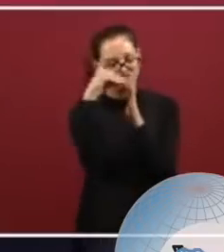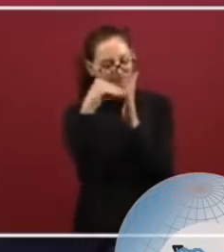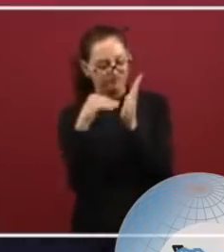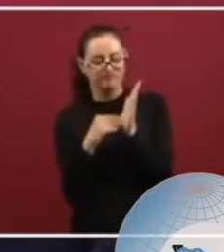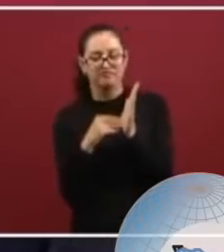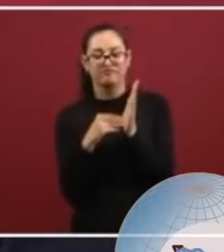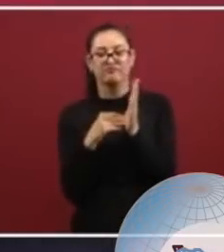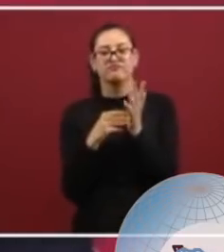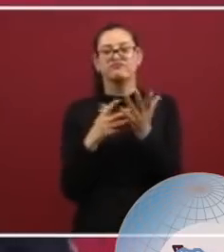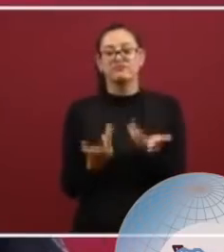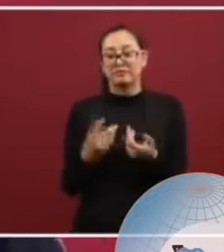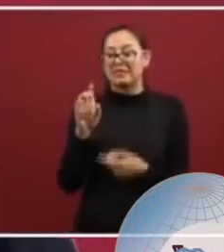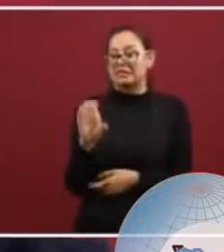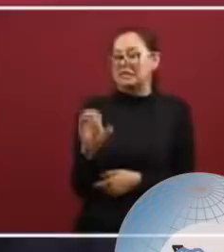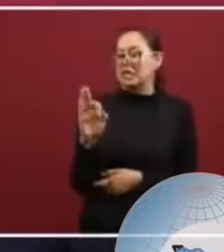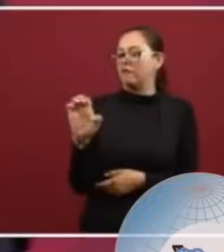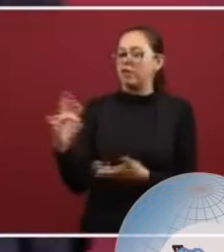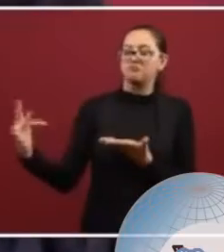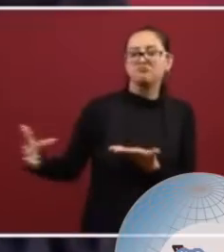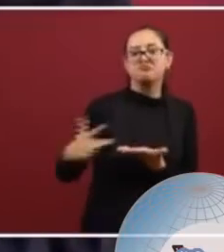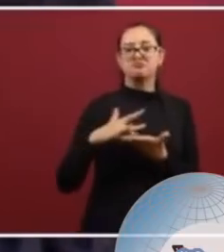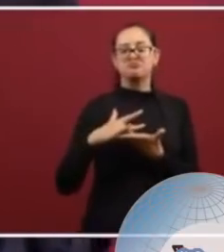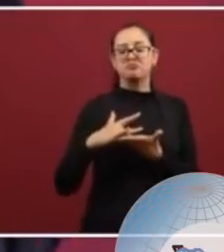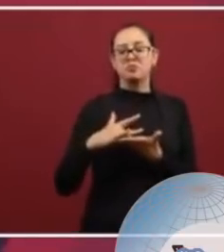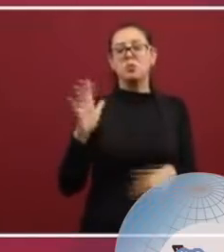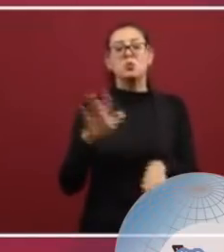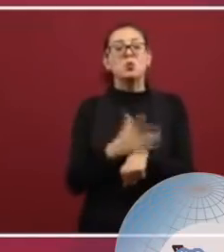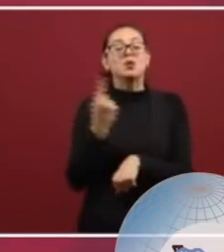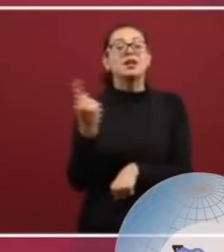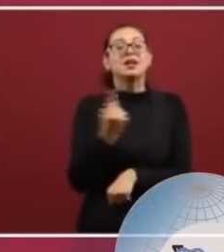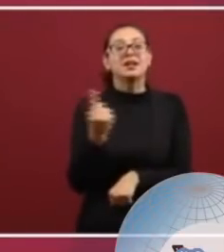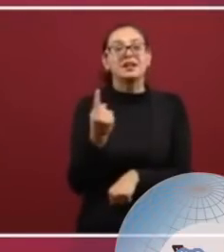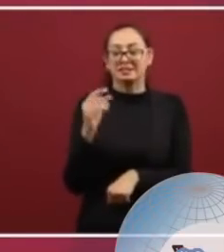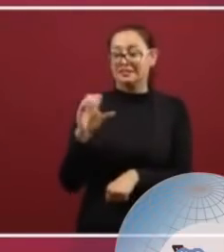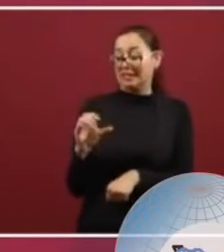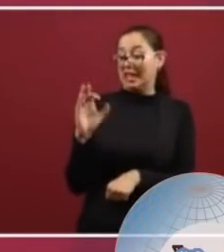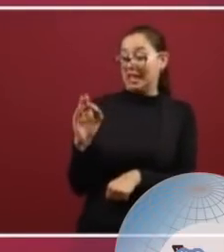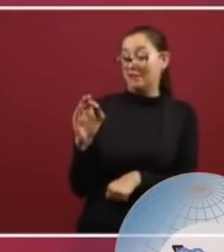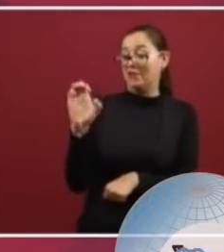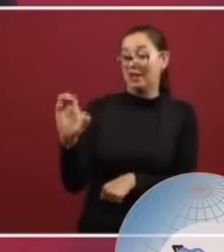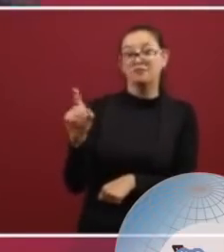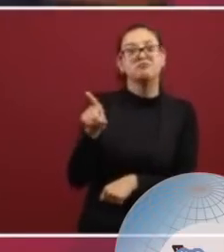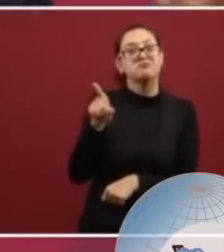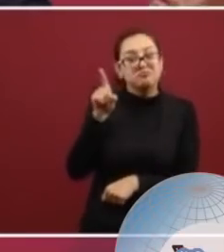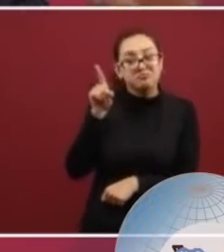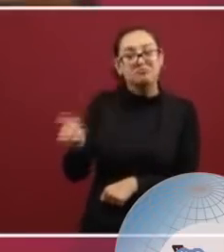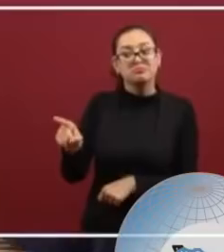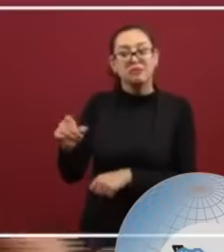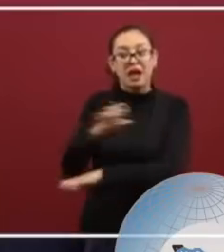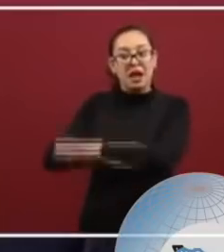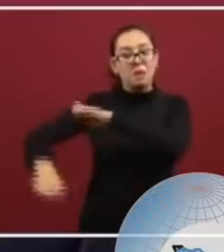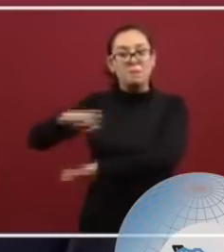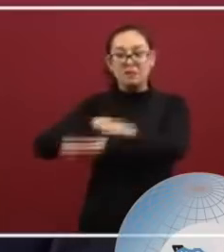Nos vamos a apoyar en la Comisión Federal de Electricidad porque es la institución que tiene la